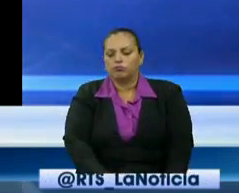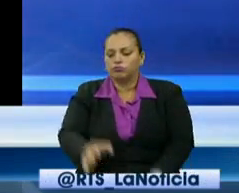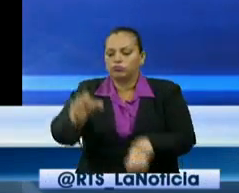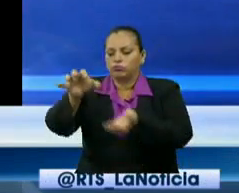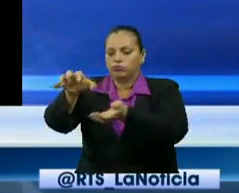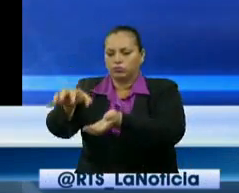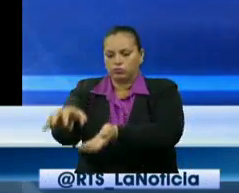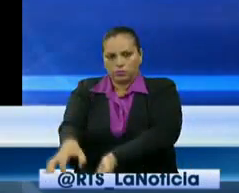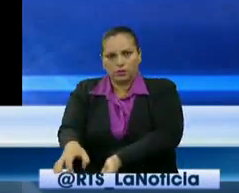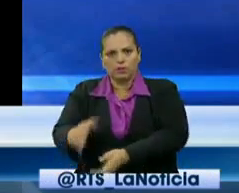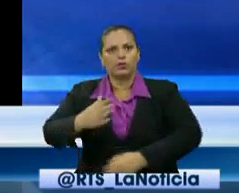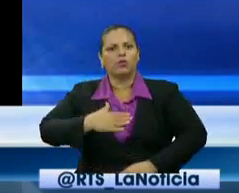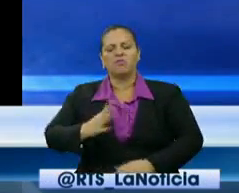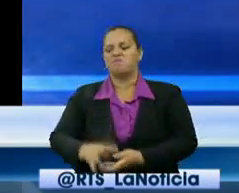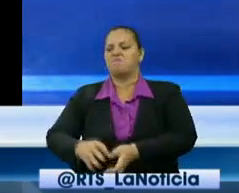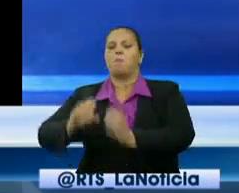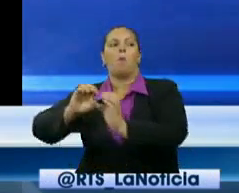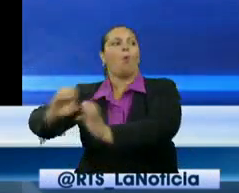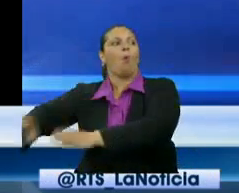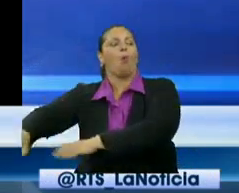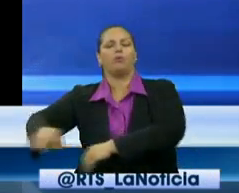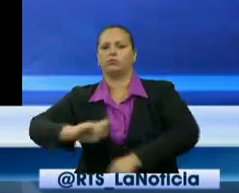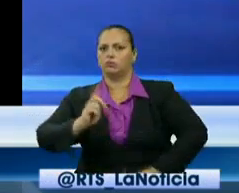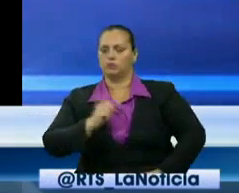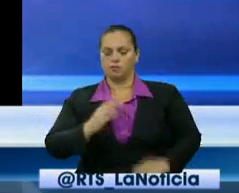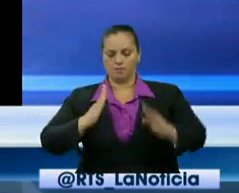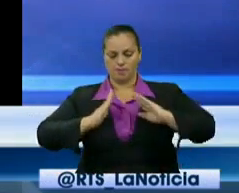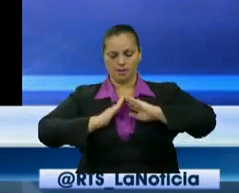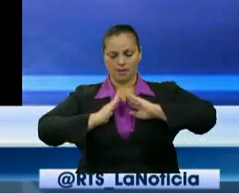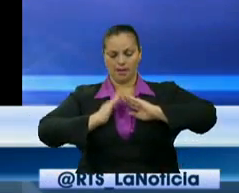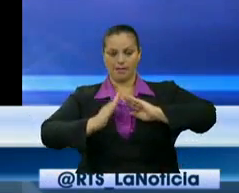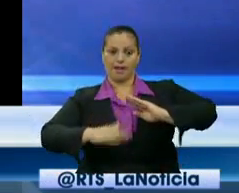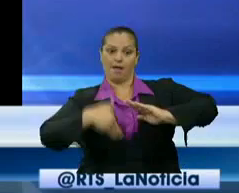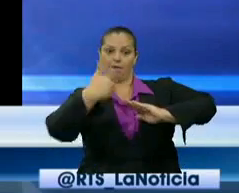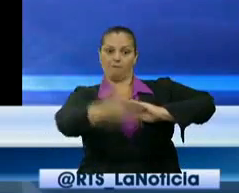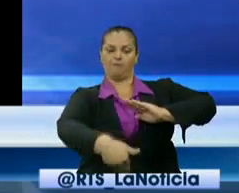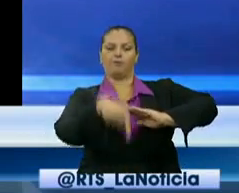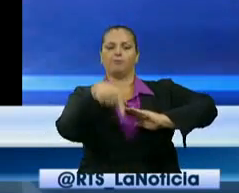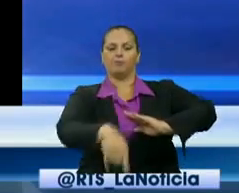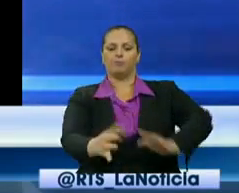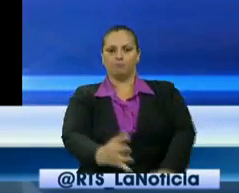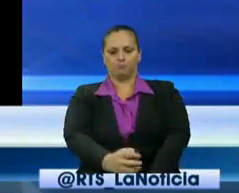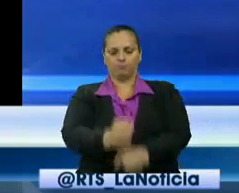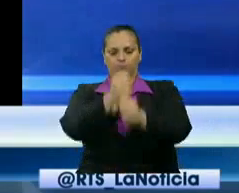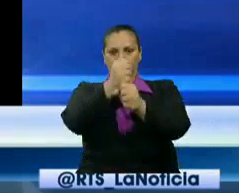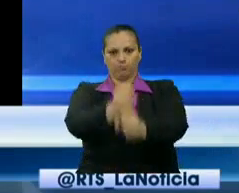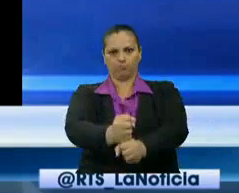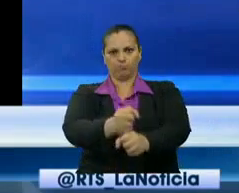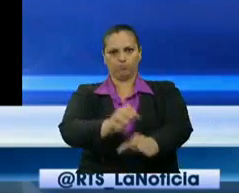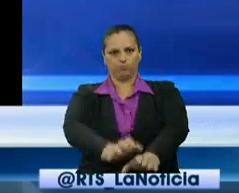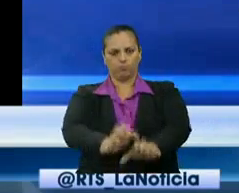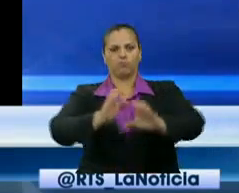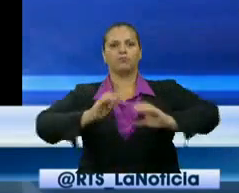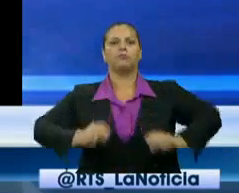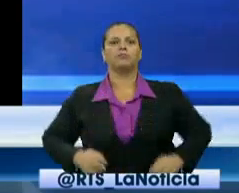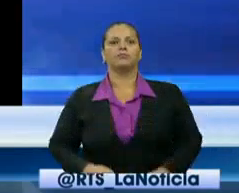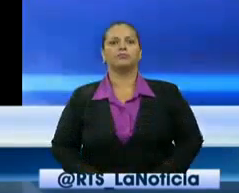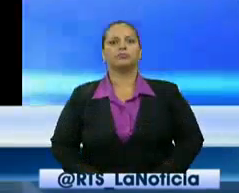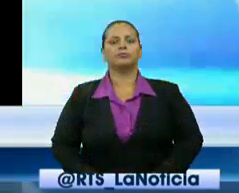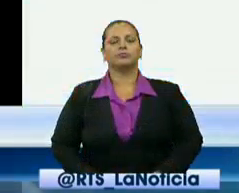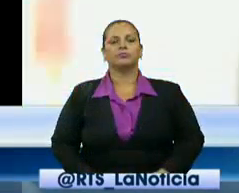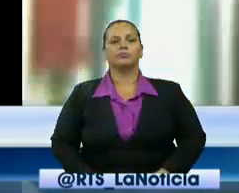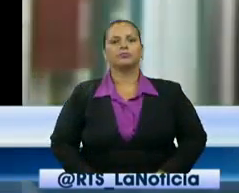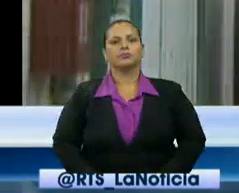el frente de su casa. Está totalmente prohibido bajo ordenanzas municipales colocar sus desechos en los parterres